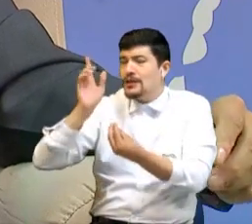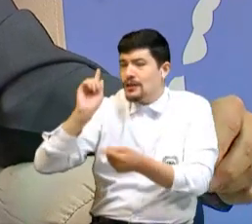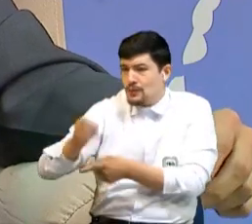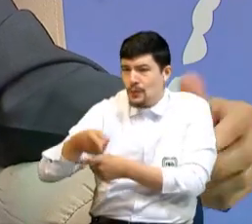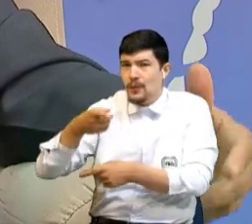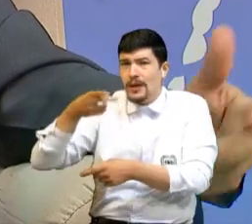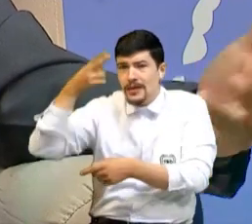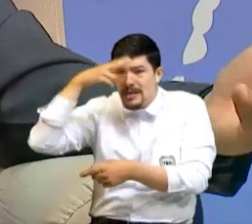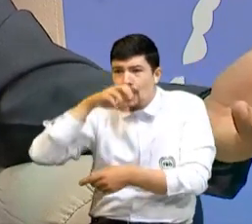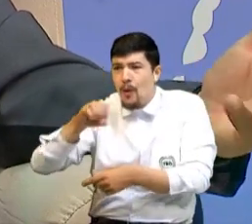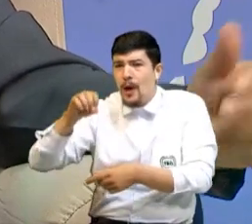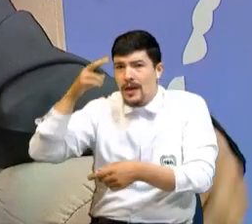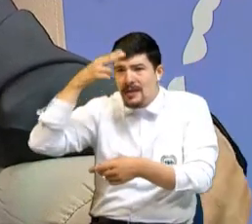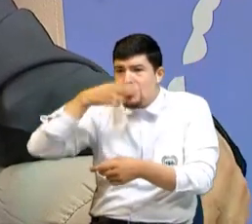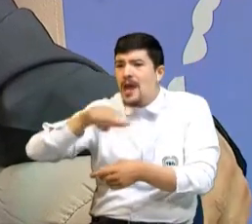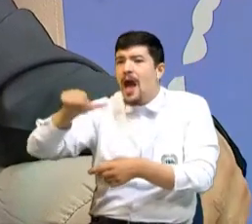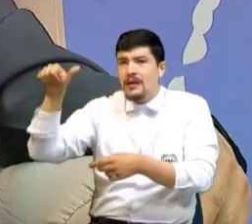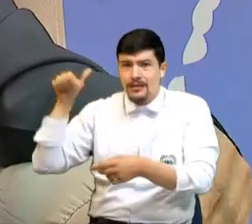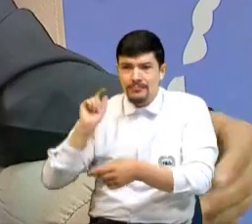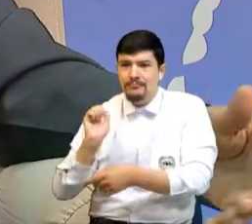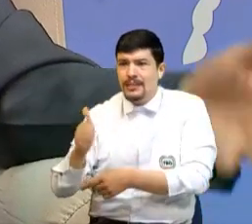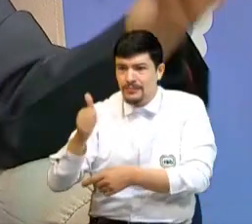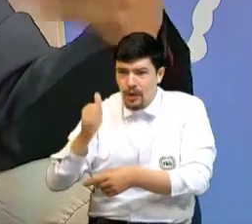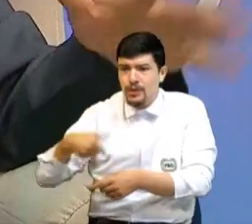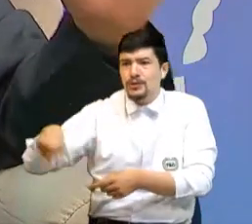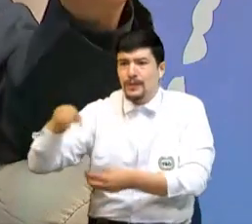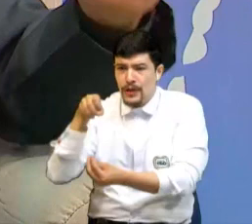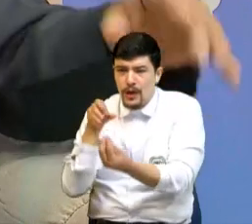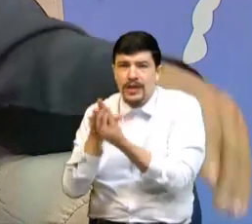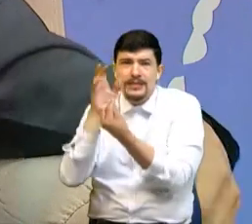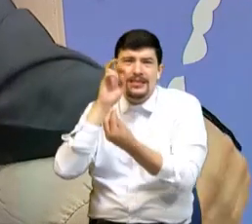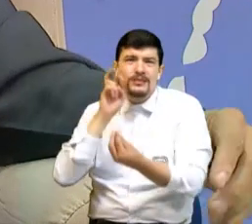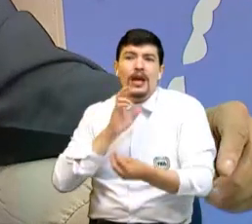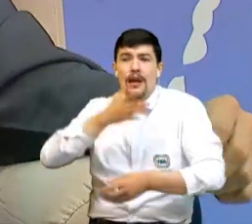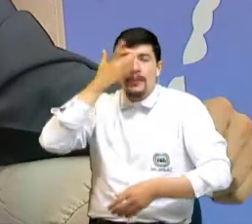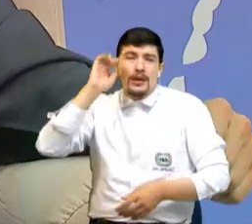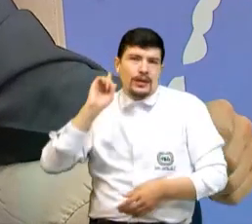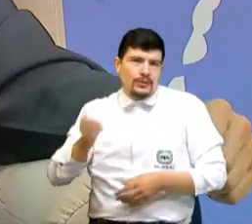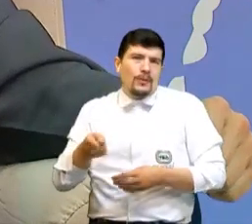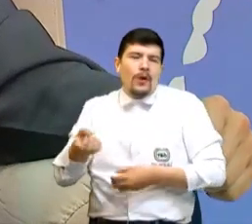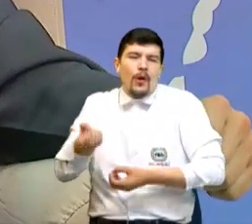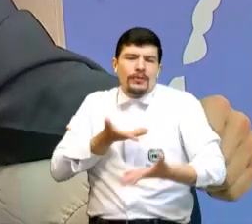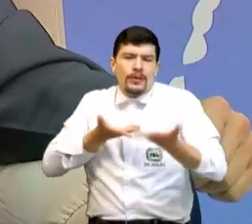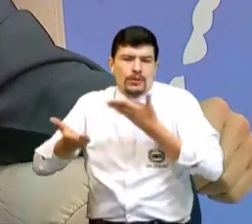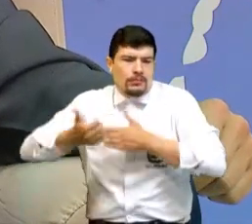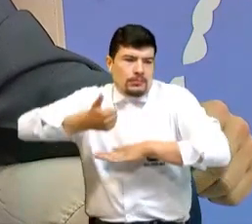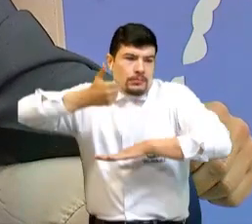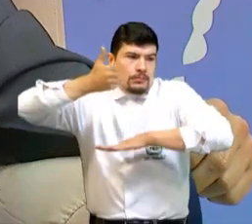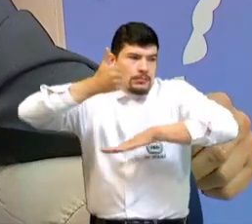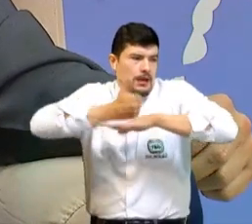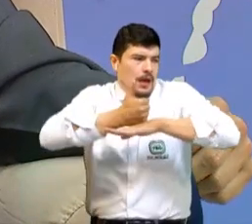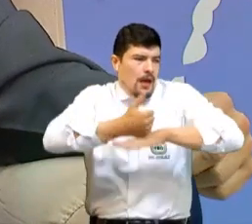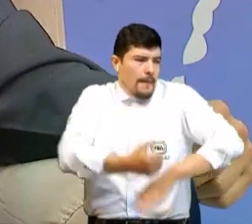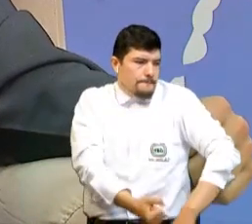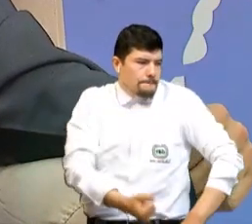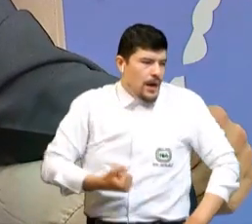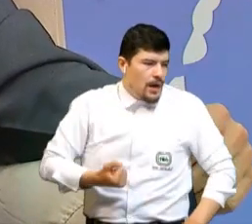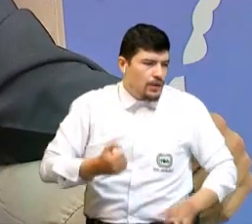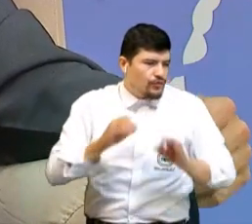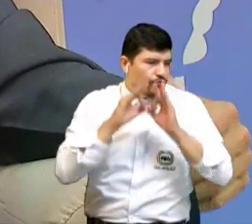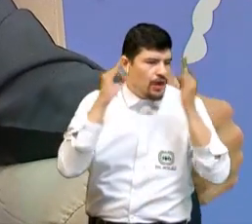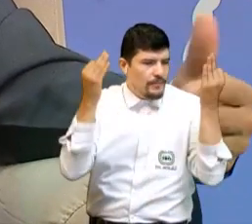prole, de los hijos, de las hijas, sobre la base de su condición, insisto, de pater familia, y